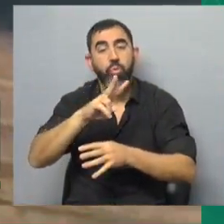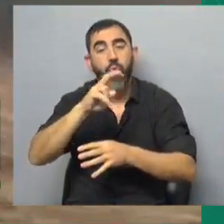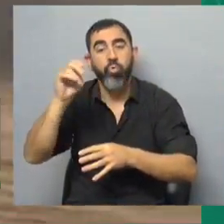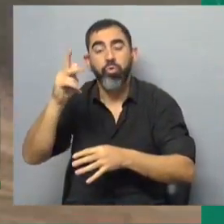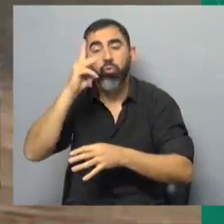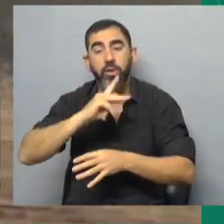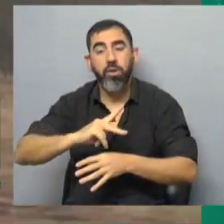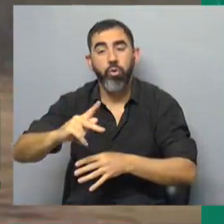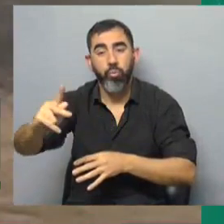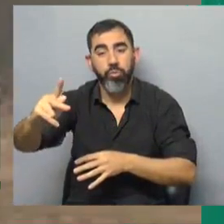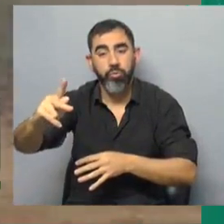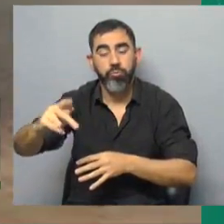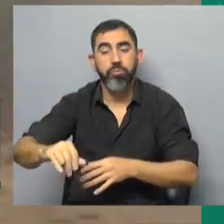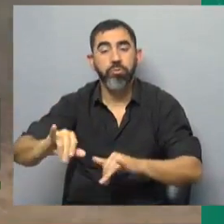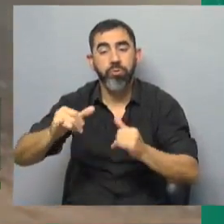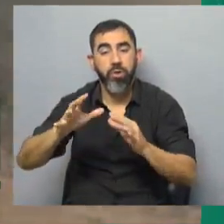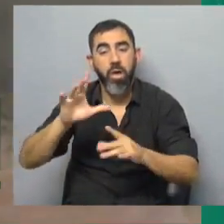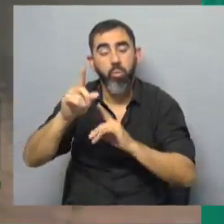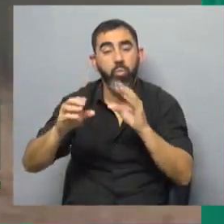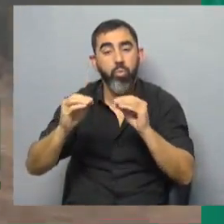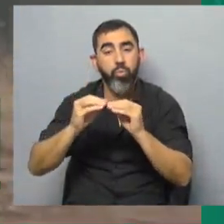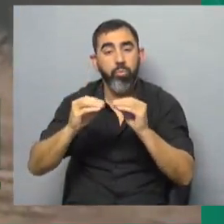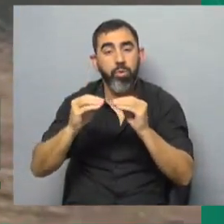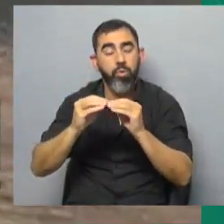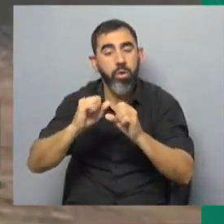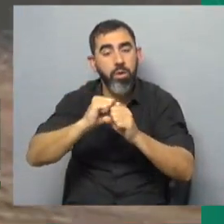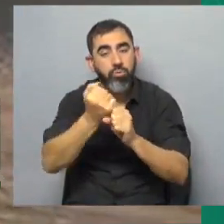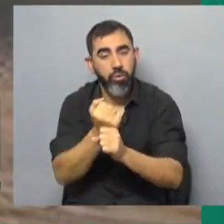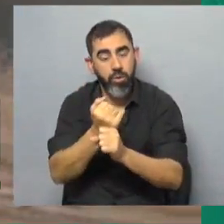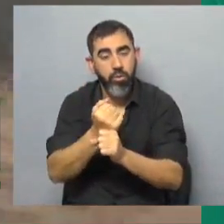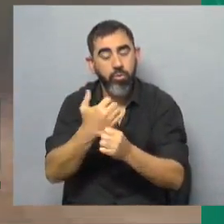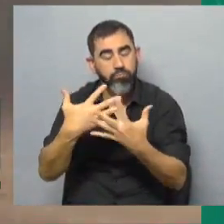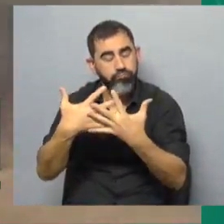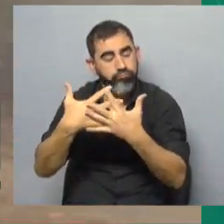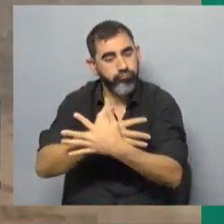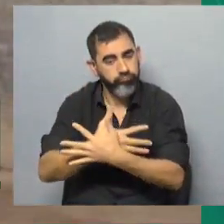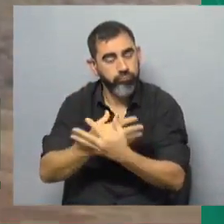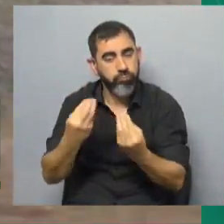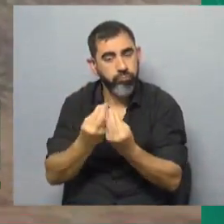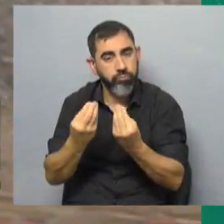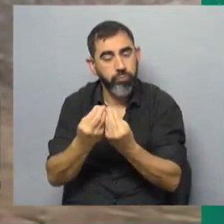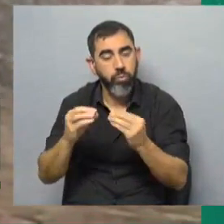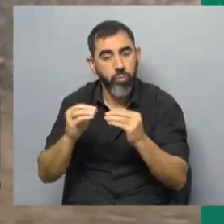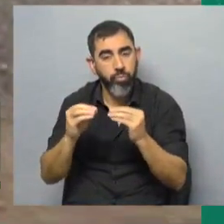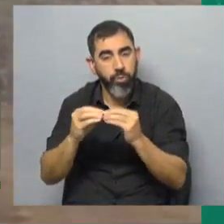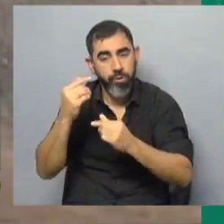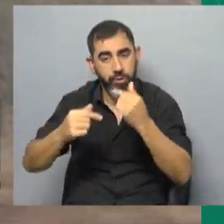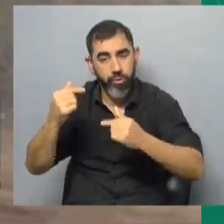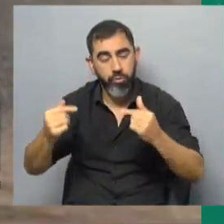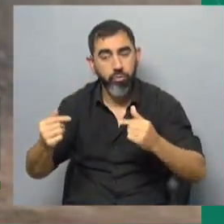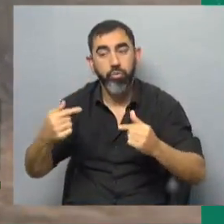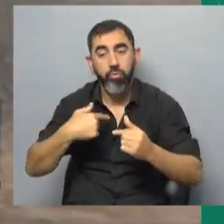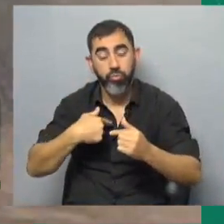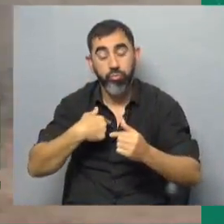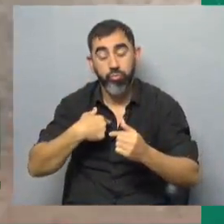kilómetros. Y, bueno, ya tenemos algún compañero lesionado, hay un sacrificio enorme de esta compañera y compañero, y nosotros como Sofrica,